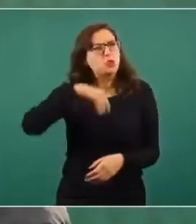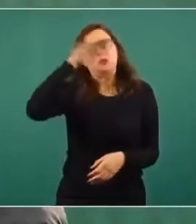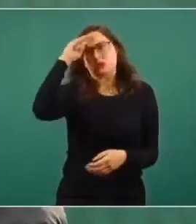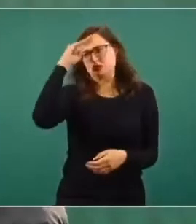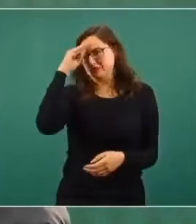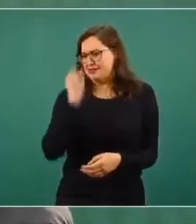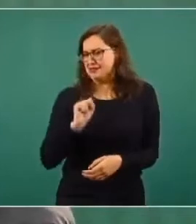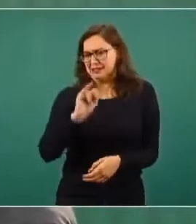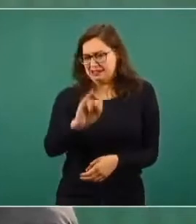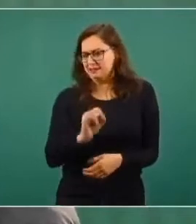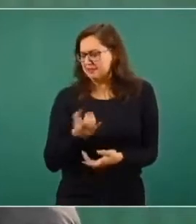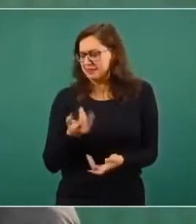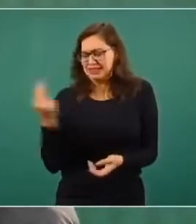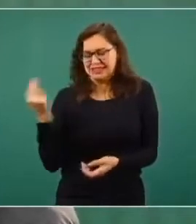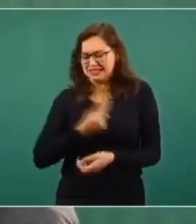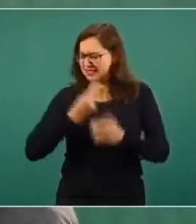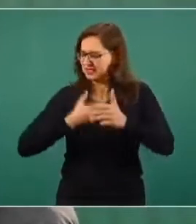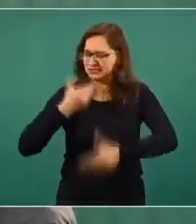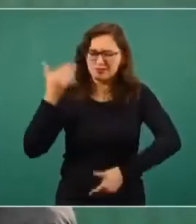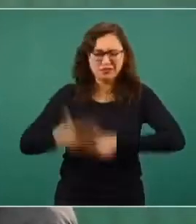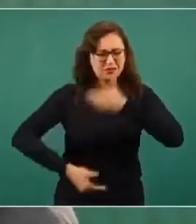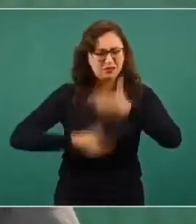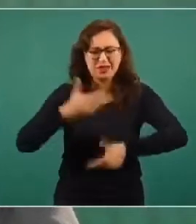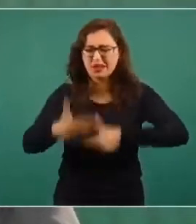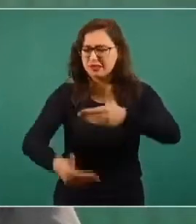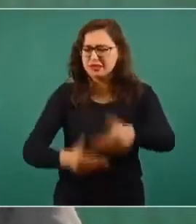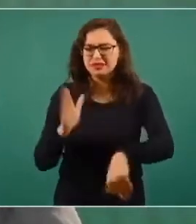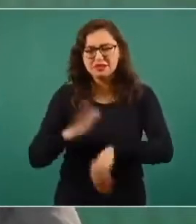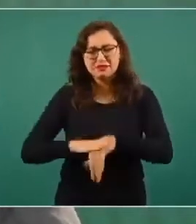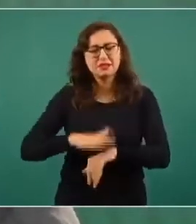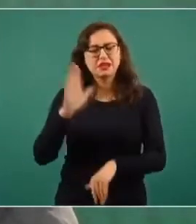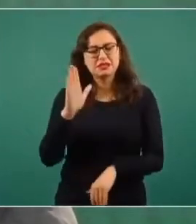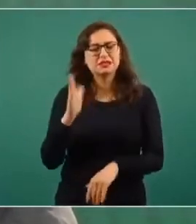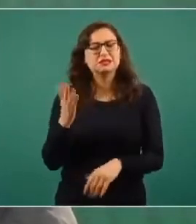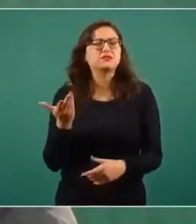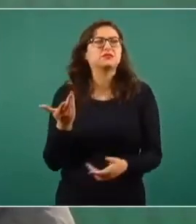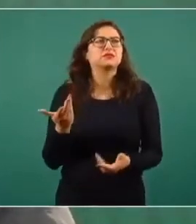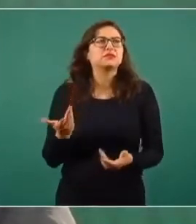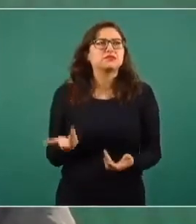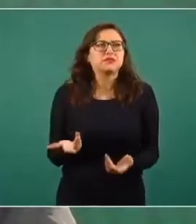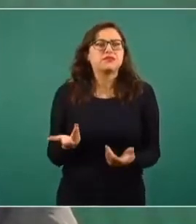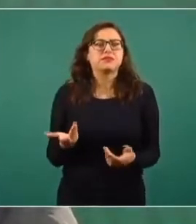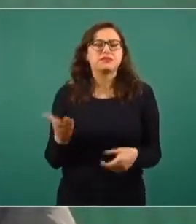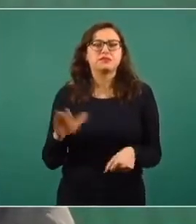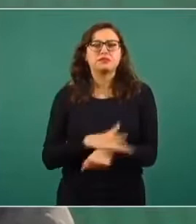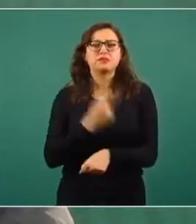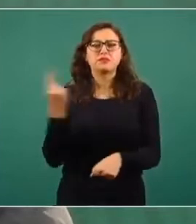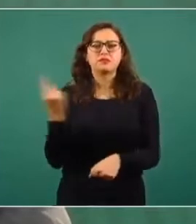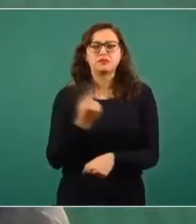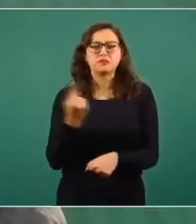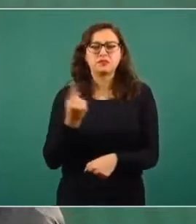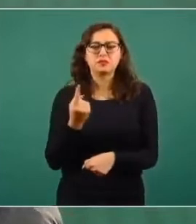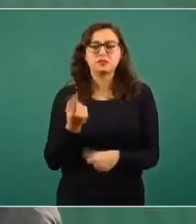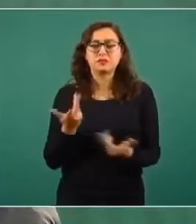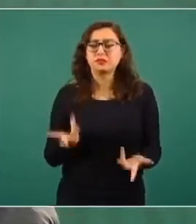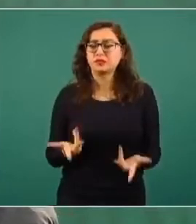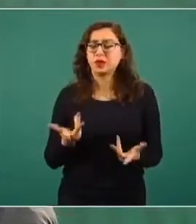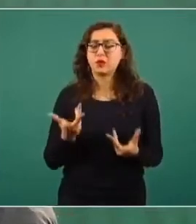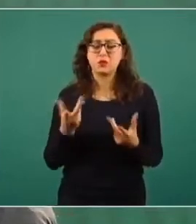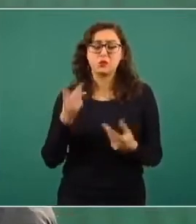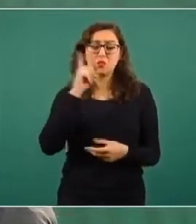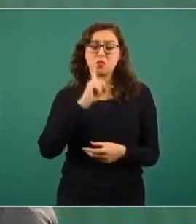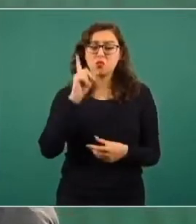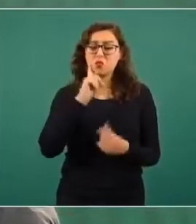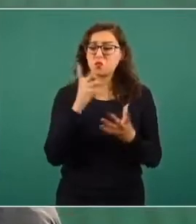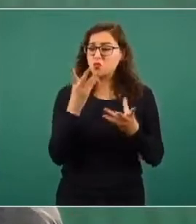razones. Porque la primera es que evitaríamos las muertes de muchas mujeres,